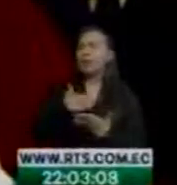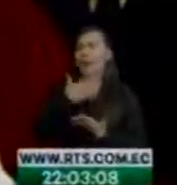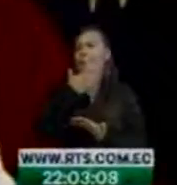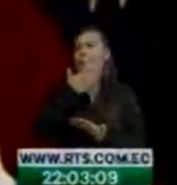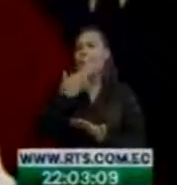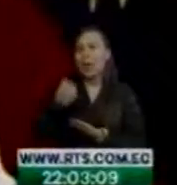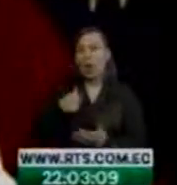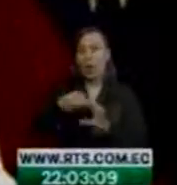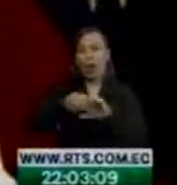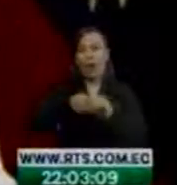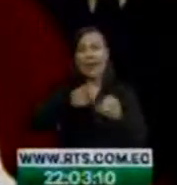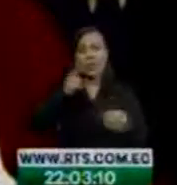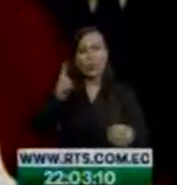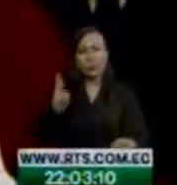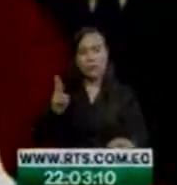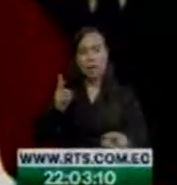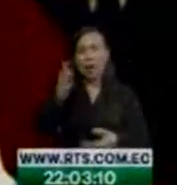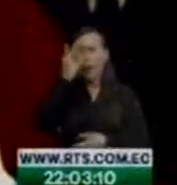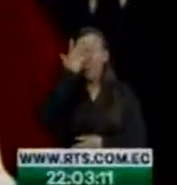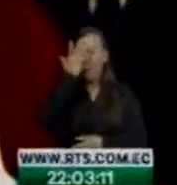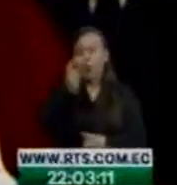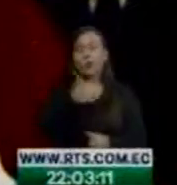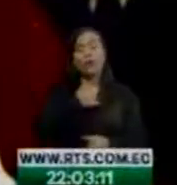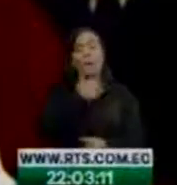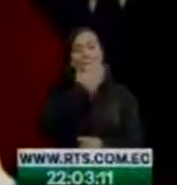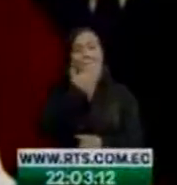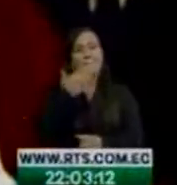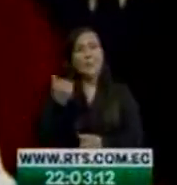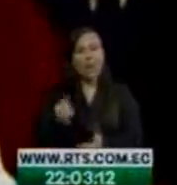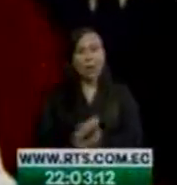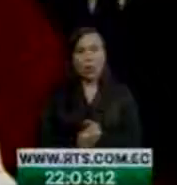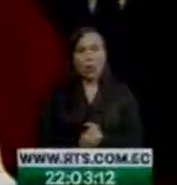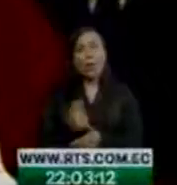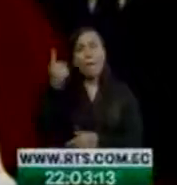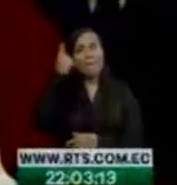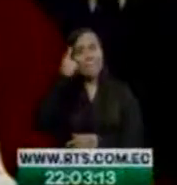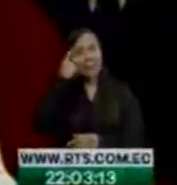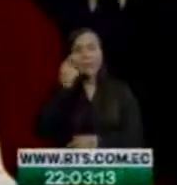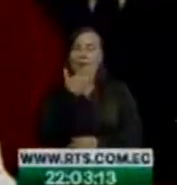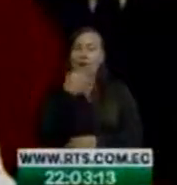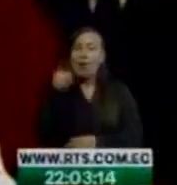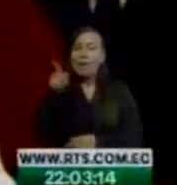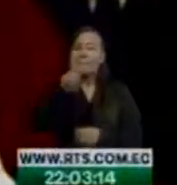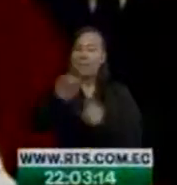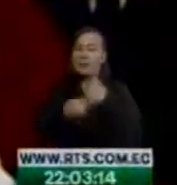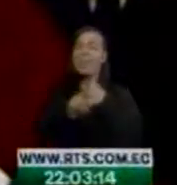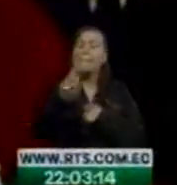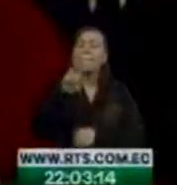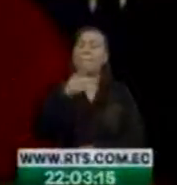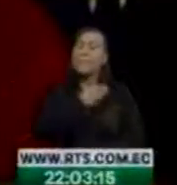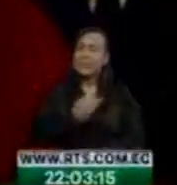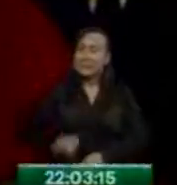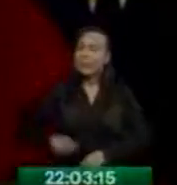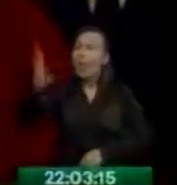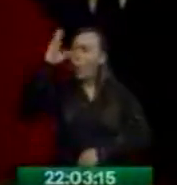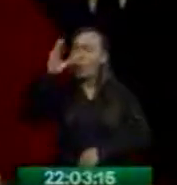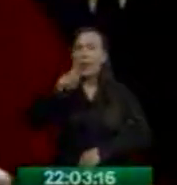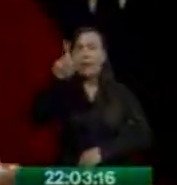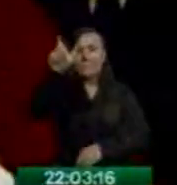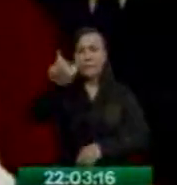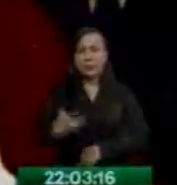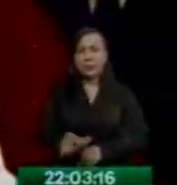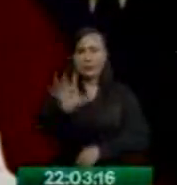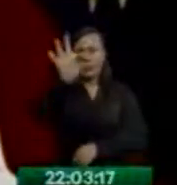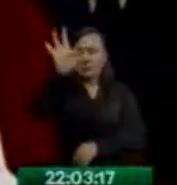renuncia irrevocable a mi cargo, pues prefiero que él pueda contar con alguien más para que asuma definitivamente las